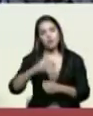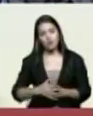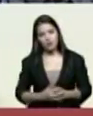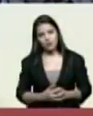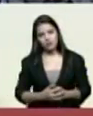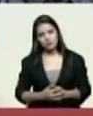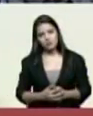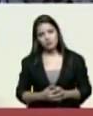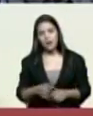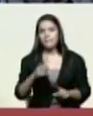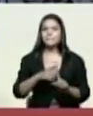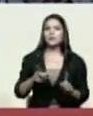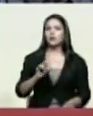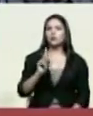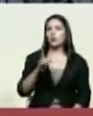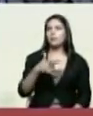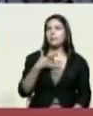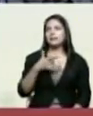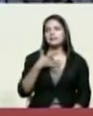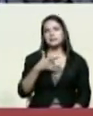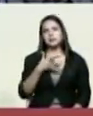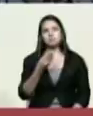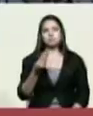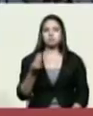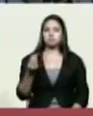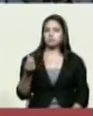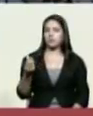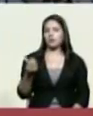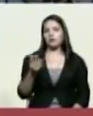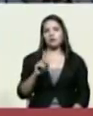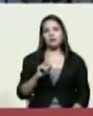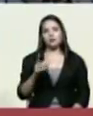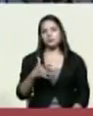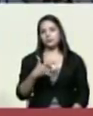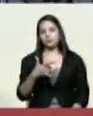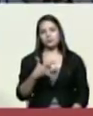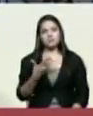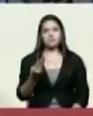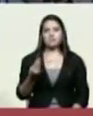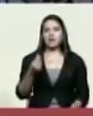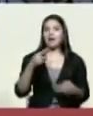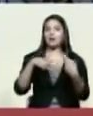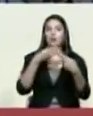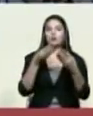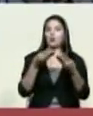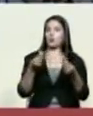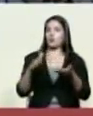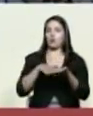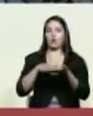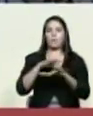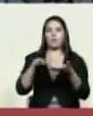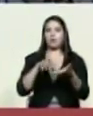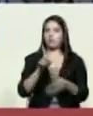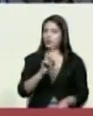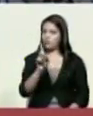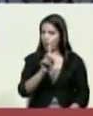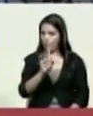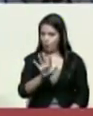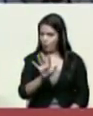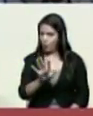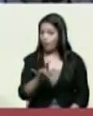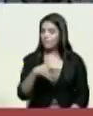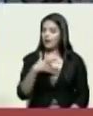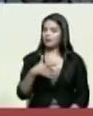pero no es para sentirse, fíjense, no es para sentirse que la revolución me resuelve todos los problemas, no. Es